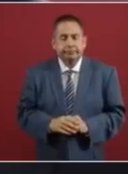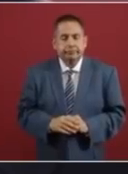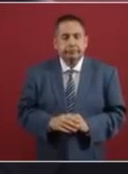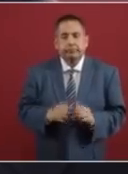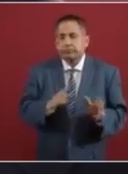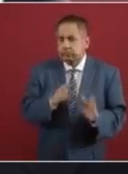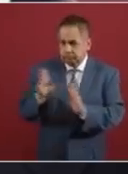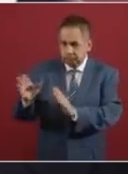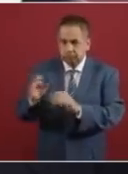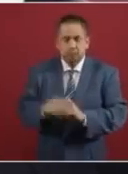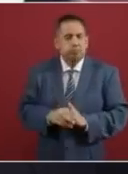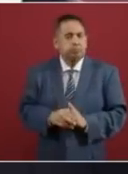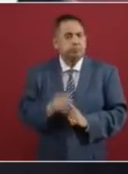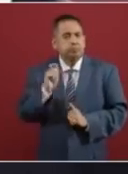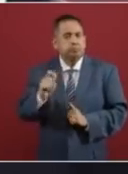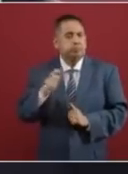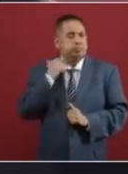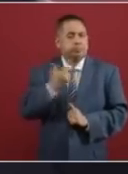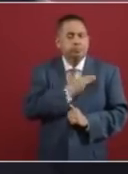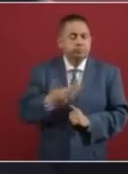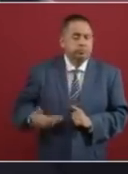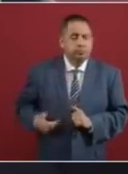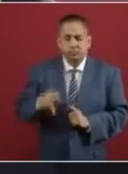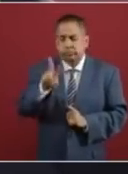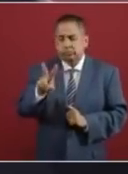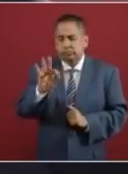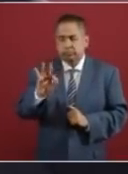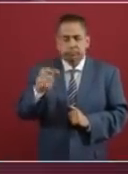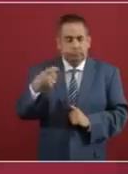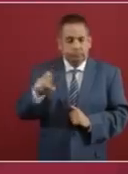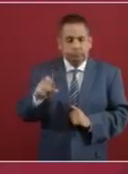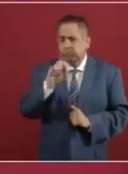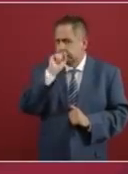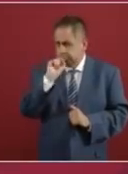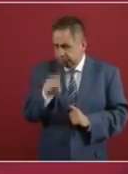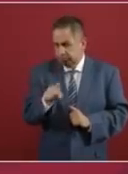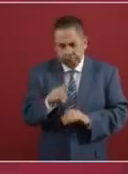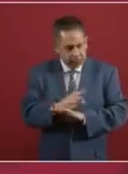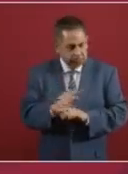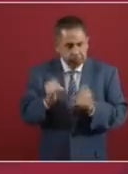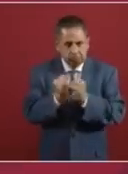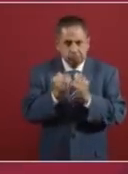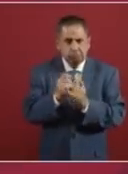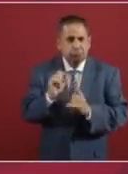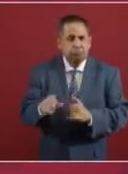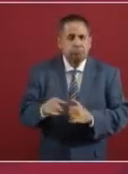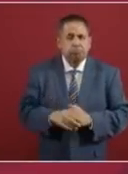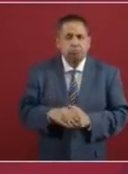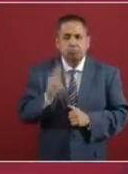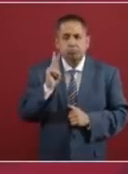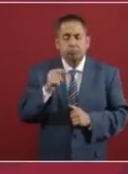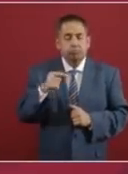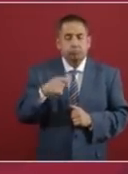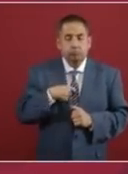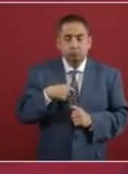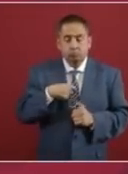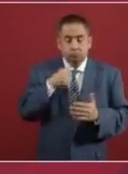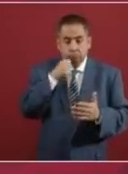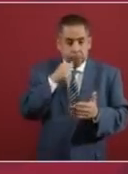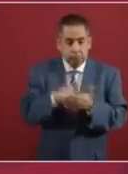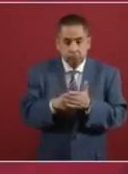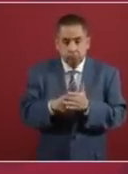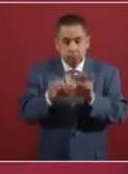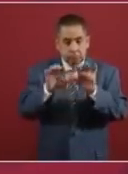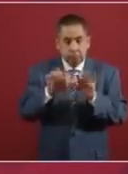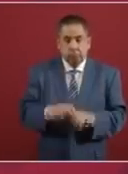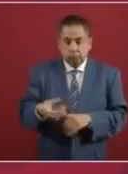Lo del presidente Fox fue lo mismo, pero ahí no me envió